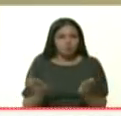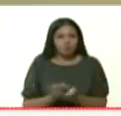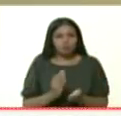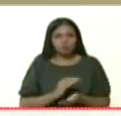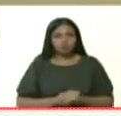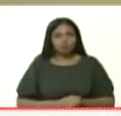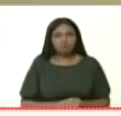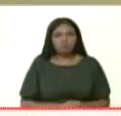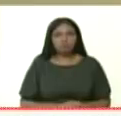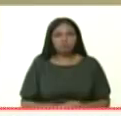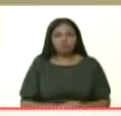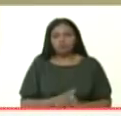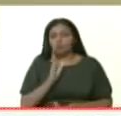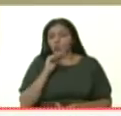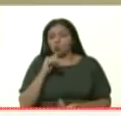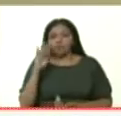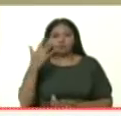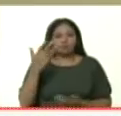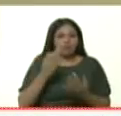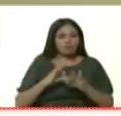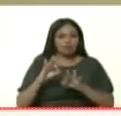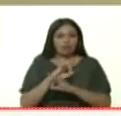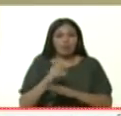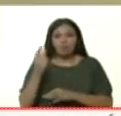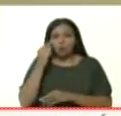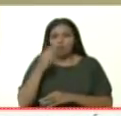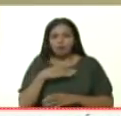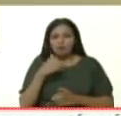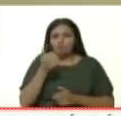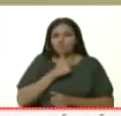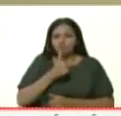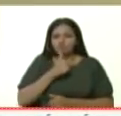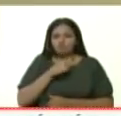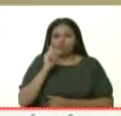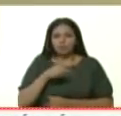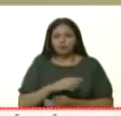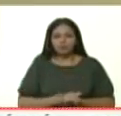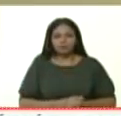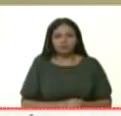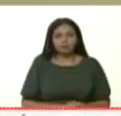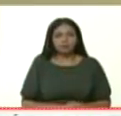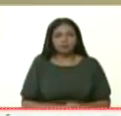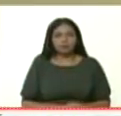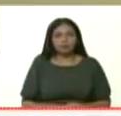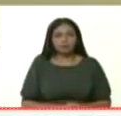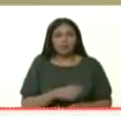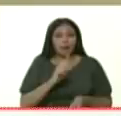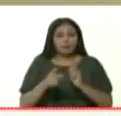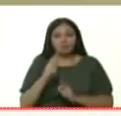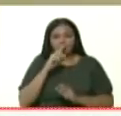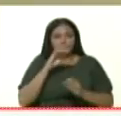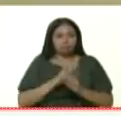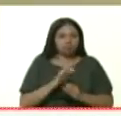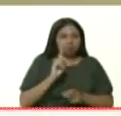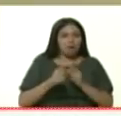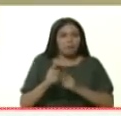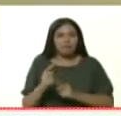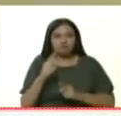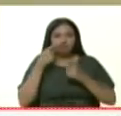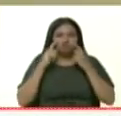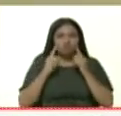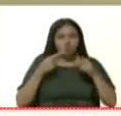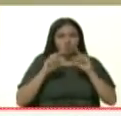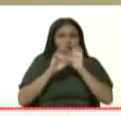Y sin lugar a dudas, la mujer que resistió a veces en silencio, a veces